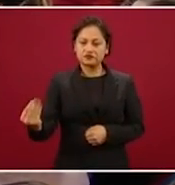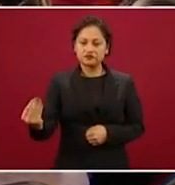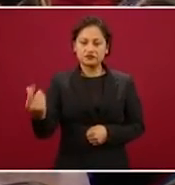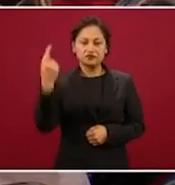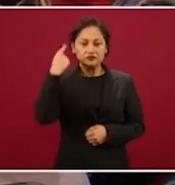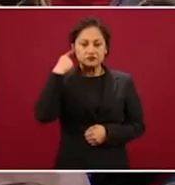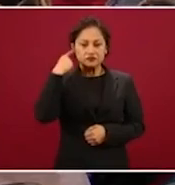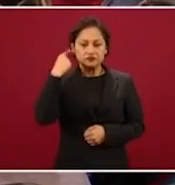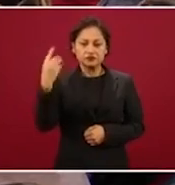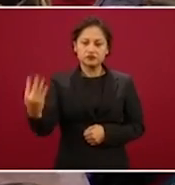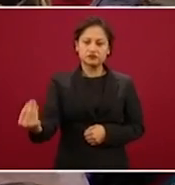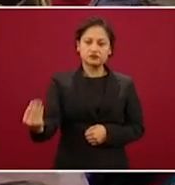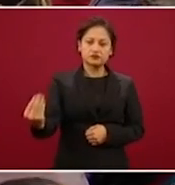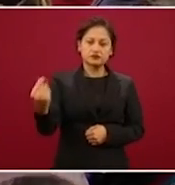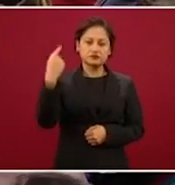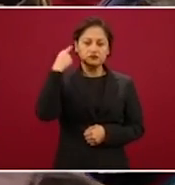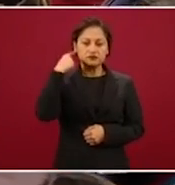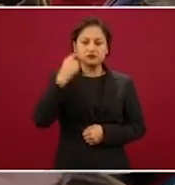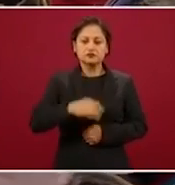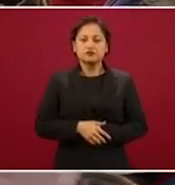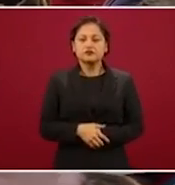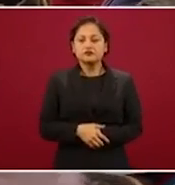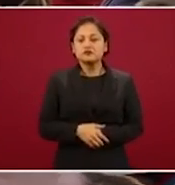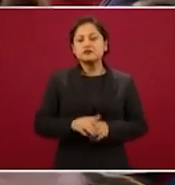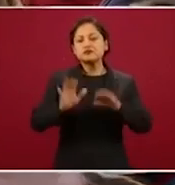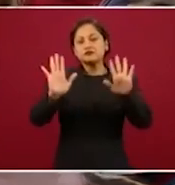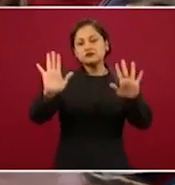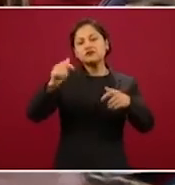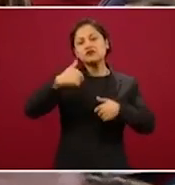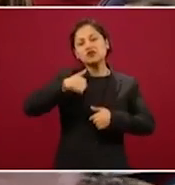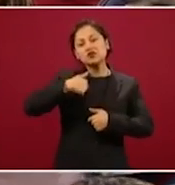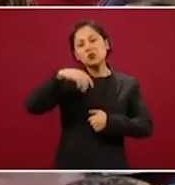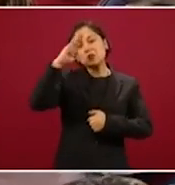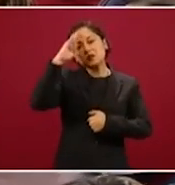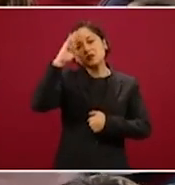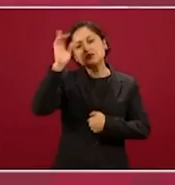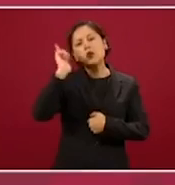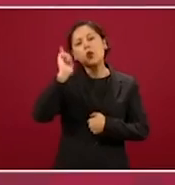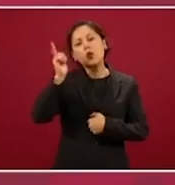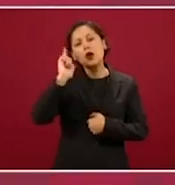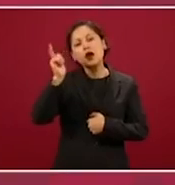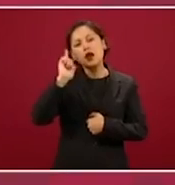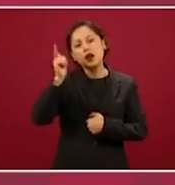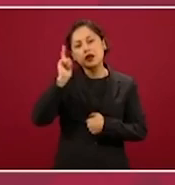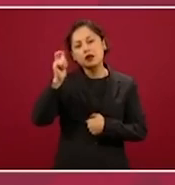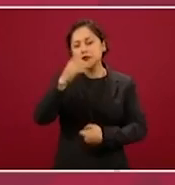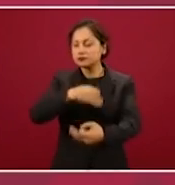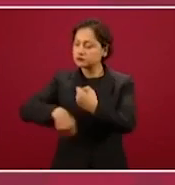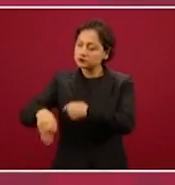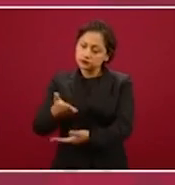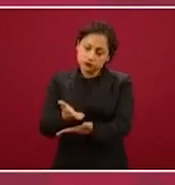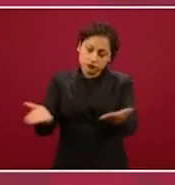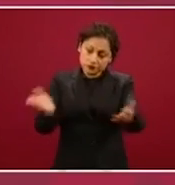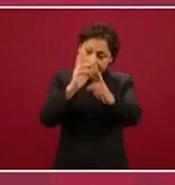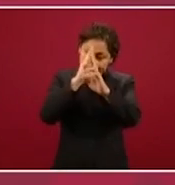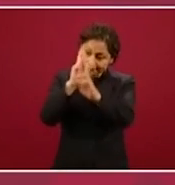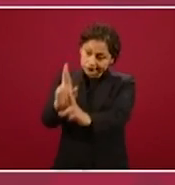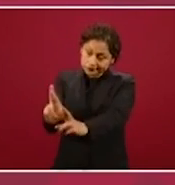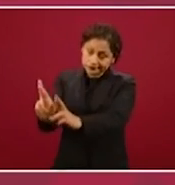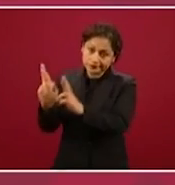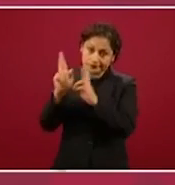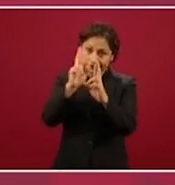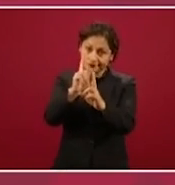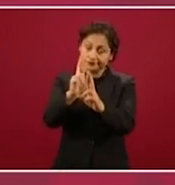Bueno, yo lo que espero es que se traten con respeto, que se quieran.